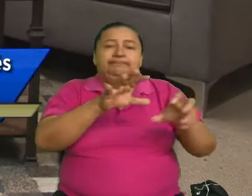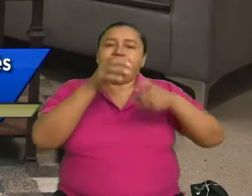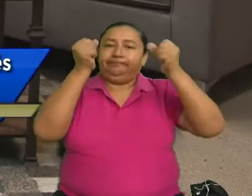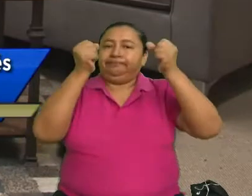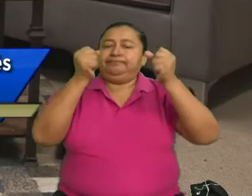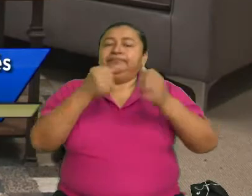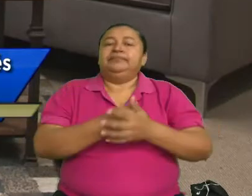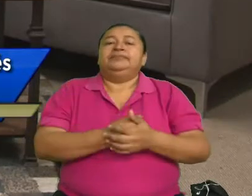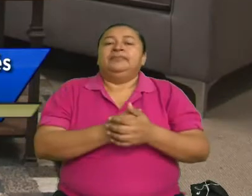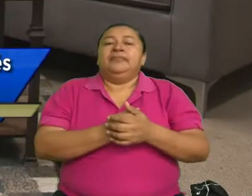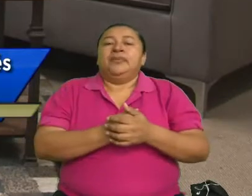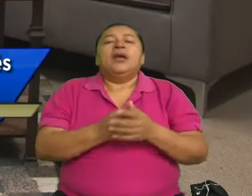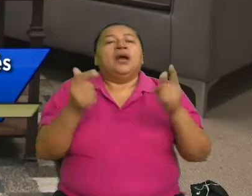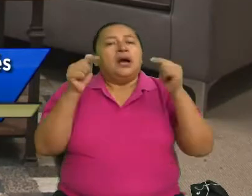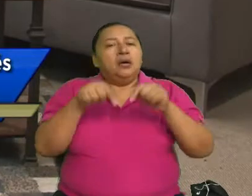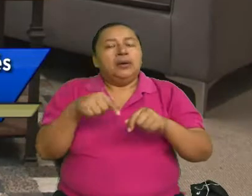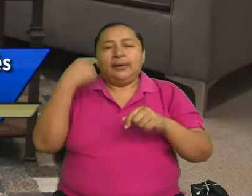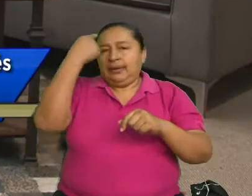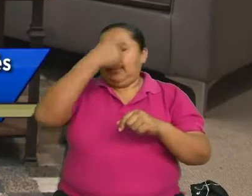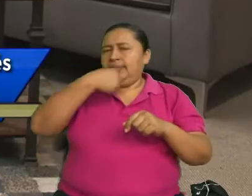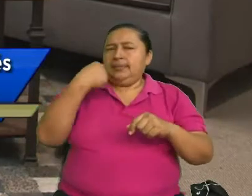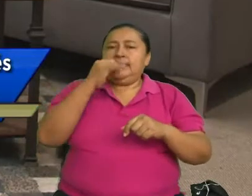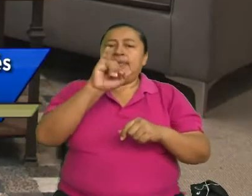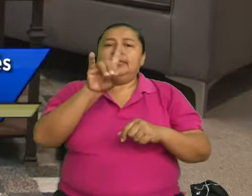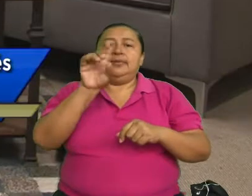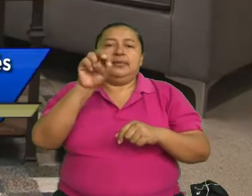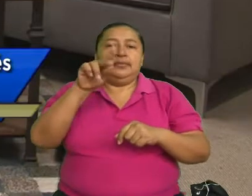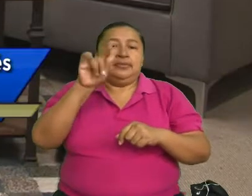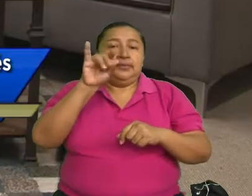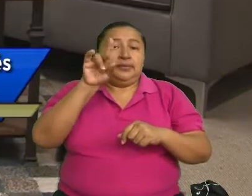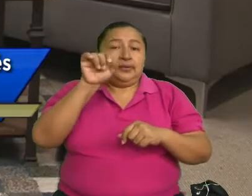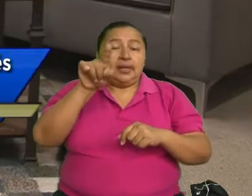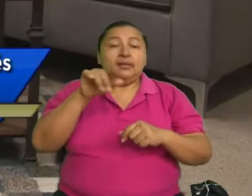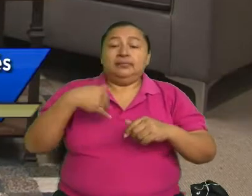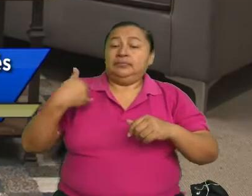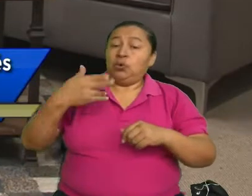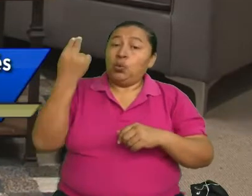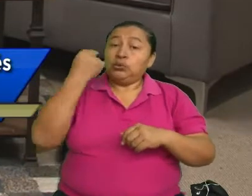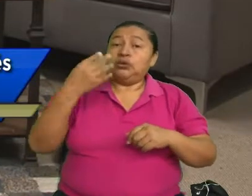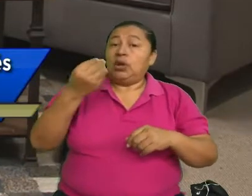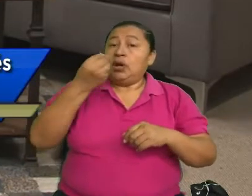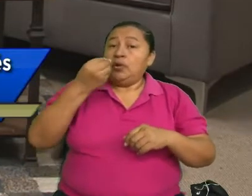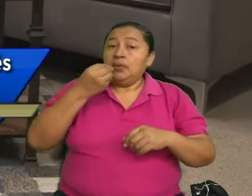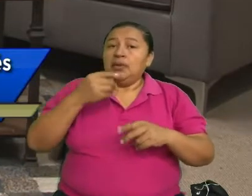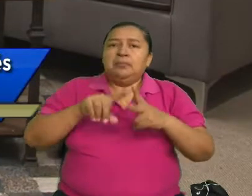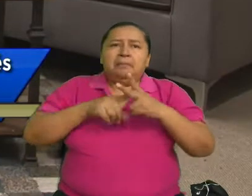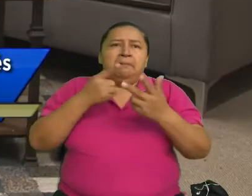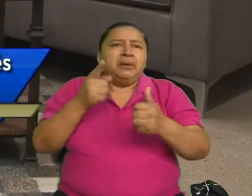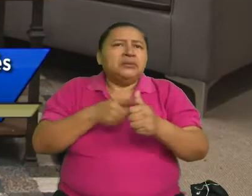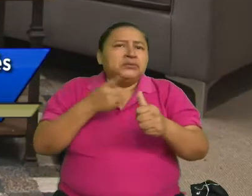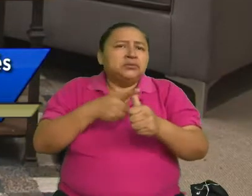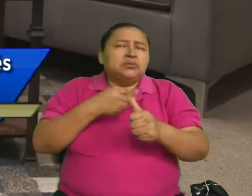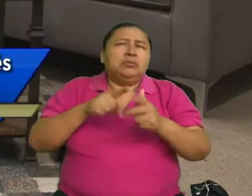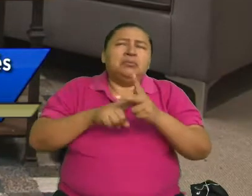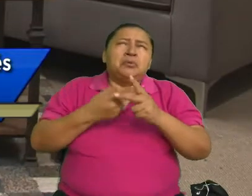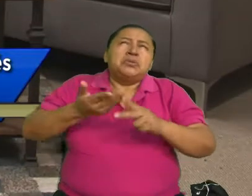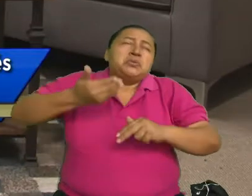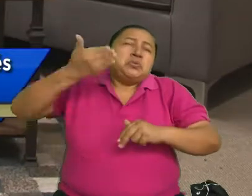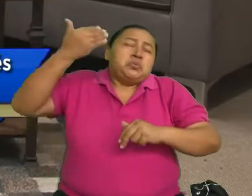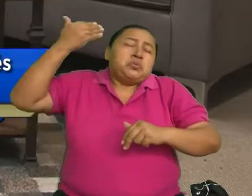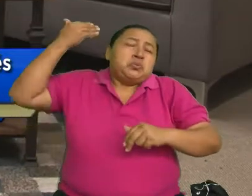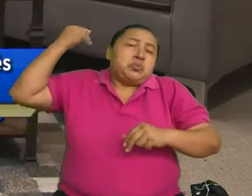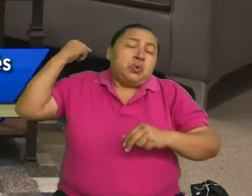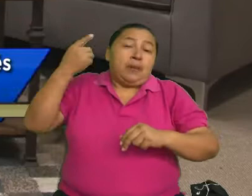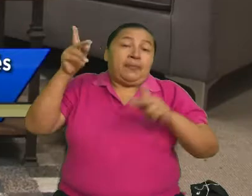la identidad a través de la comida, pues viene de cuando vinieron aquí los españoles, cuando probaron la